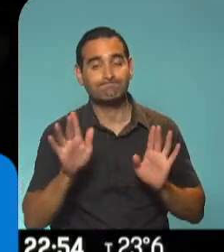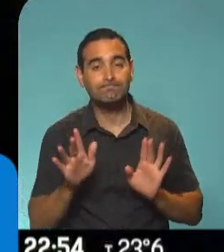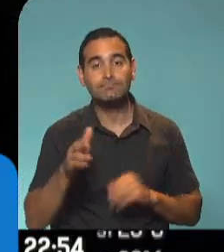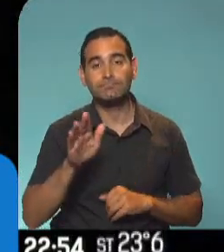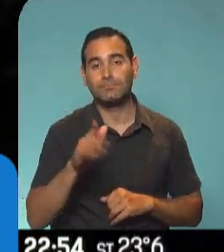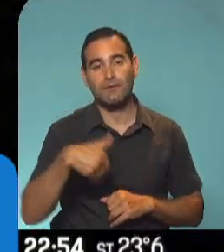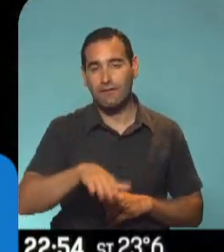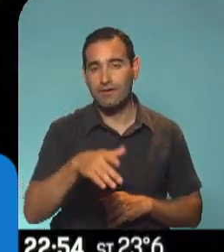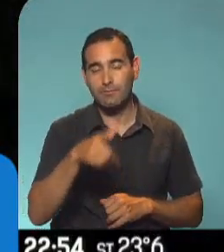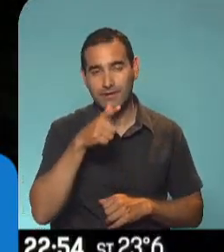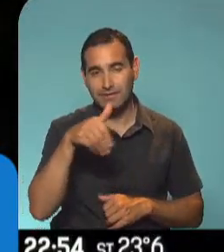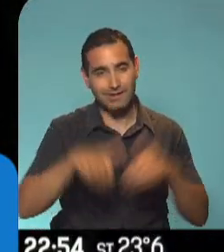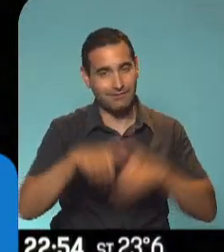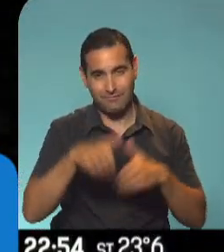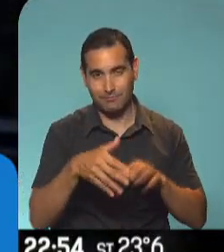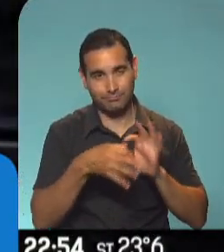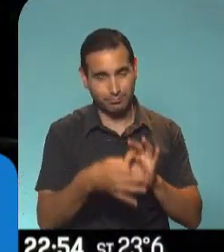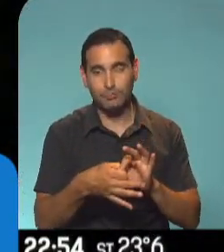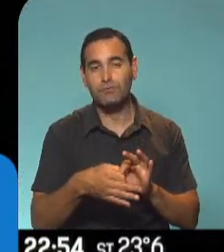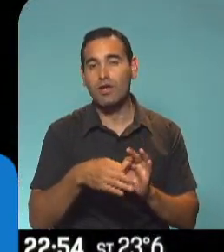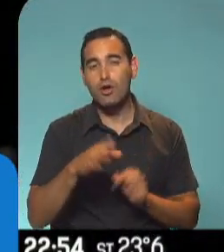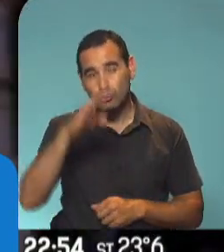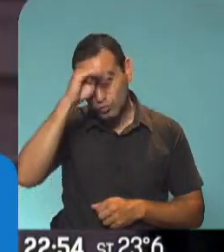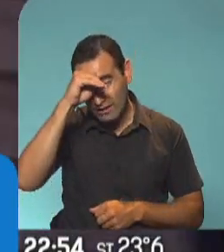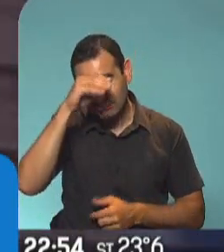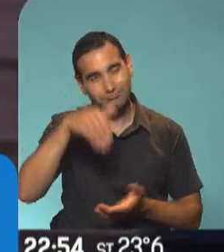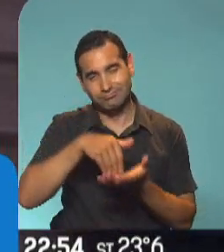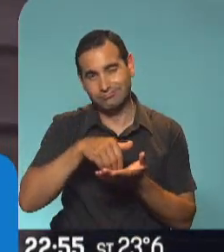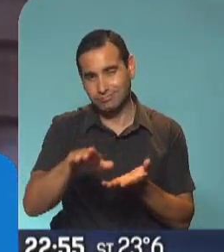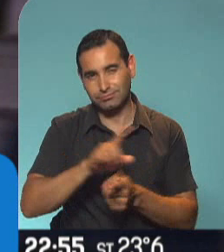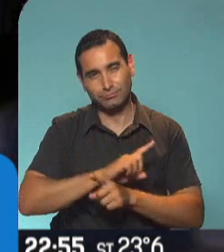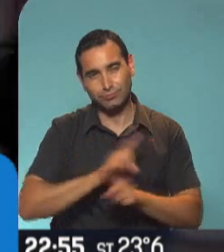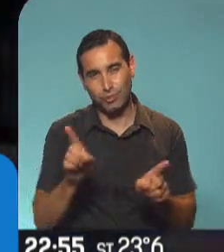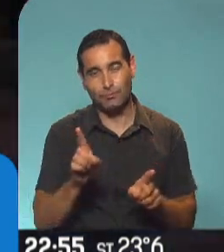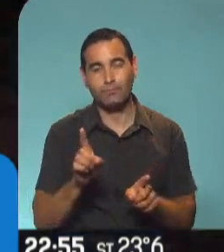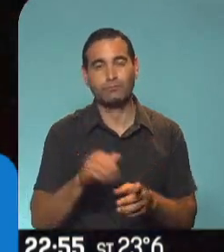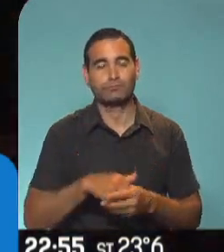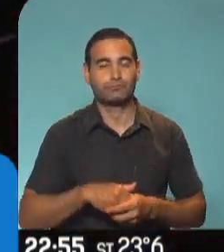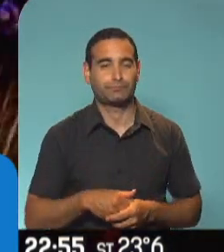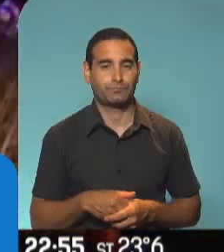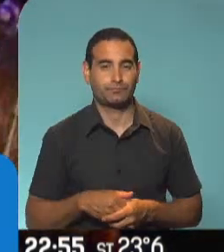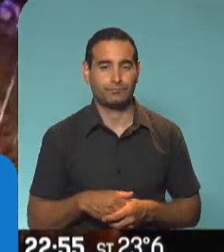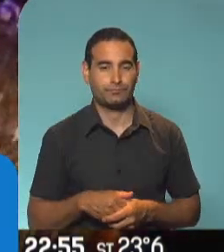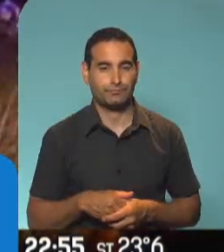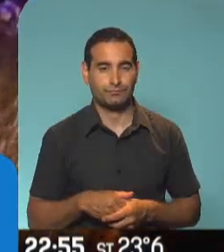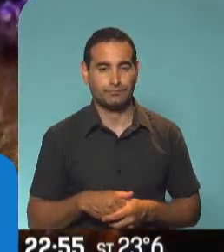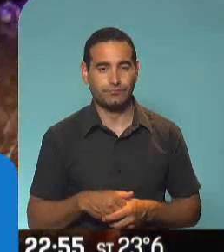parece echada por los votos, la absolución de Trump o, en su defecto, evitar su reelección.